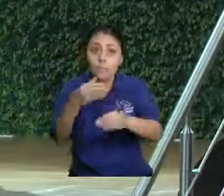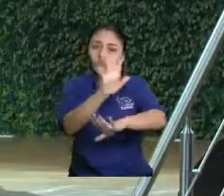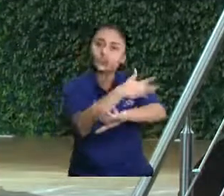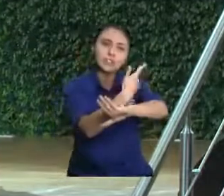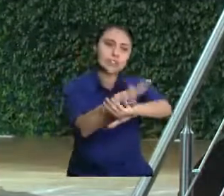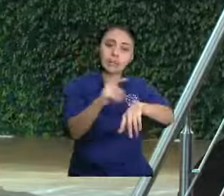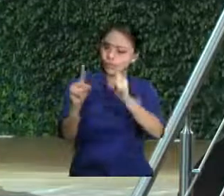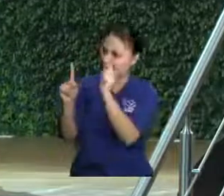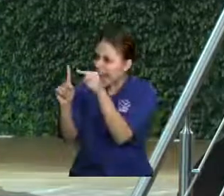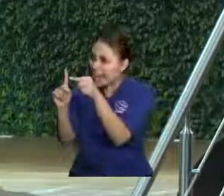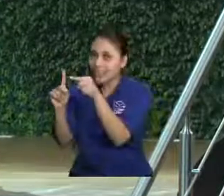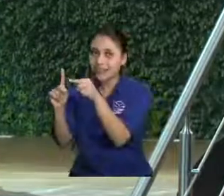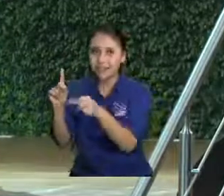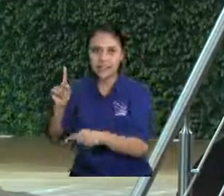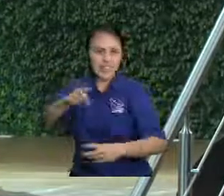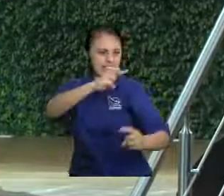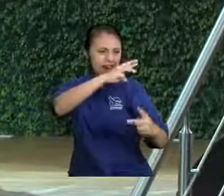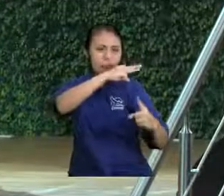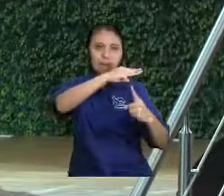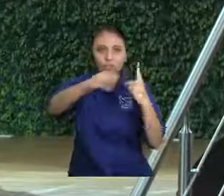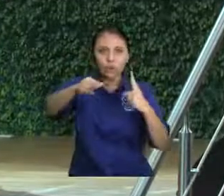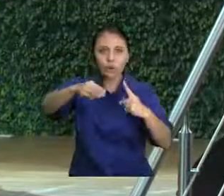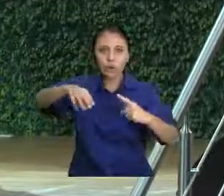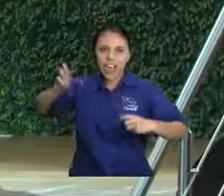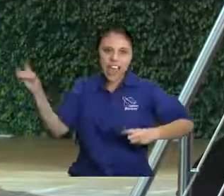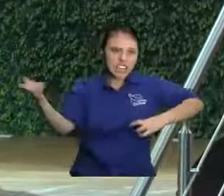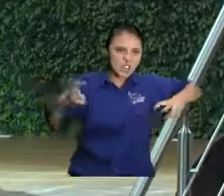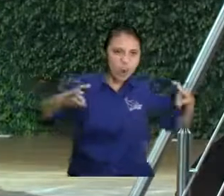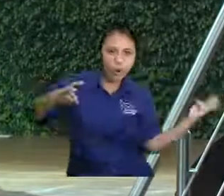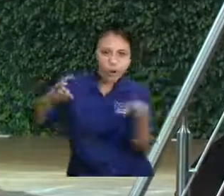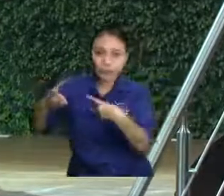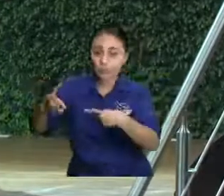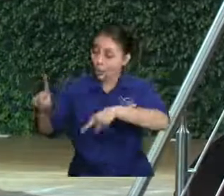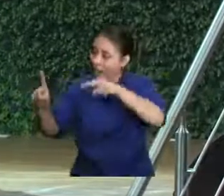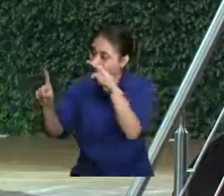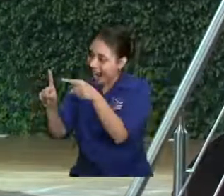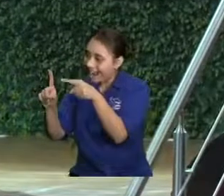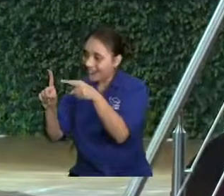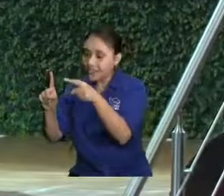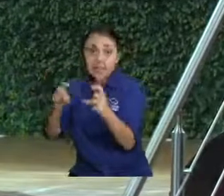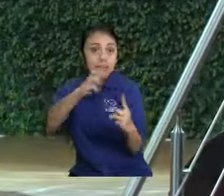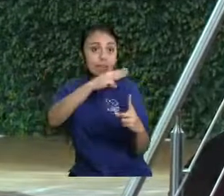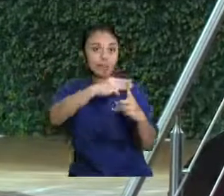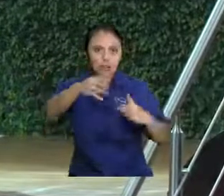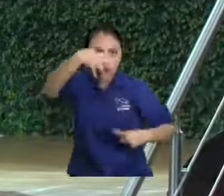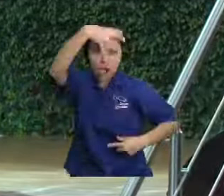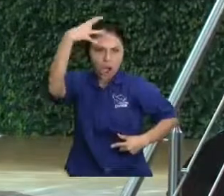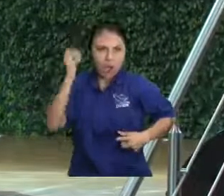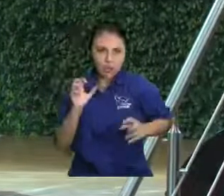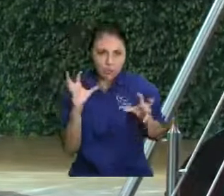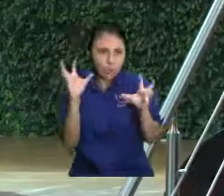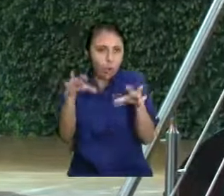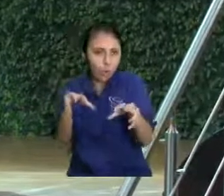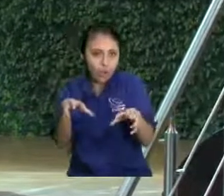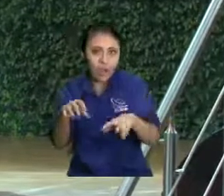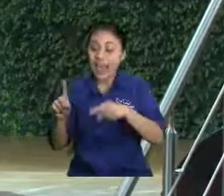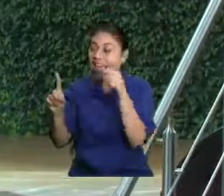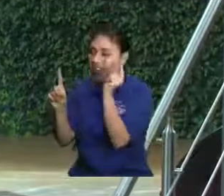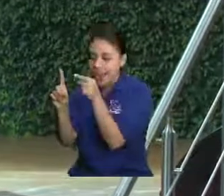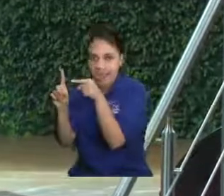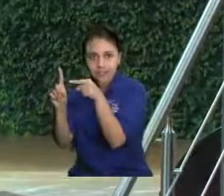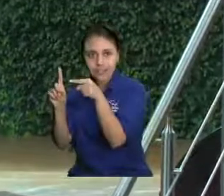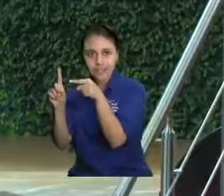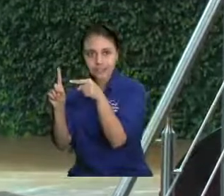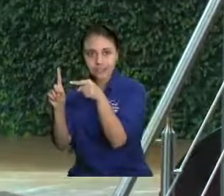león, al gigante, uno de los más grandes reyes que demostró por medio de canciones, batallas y su